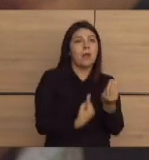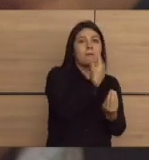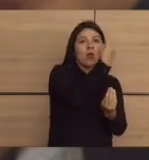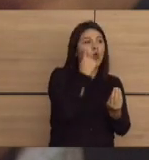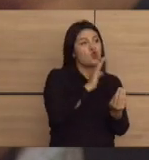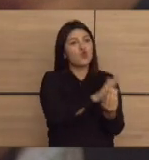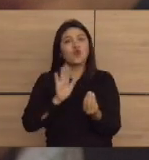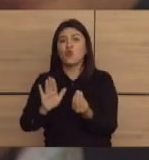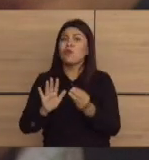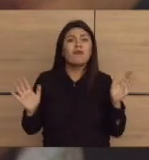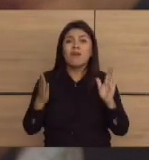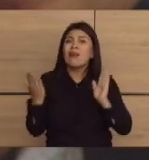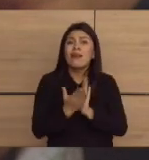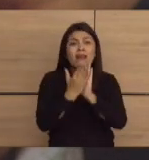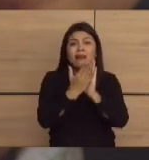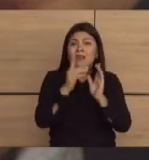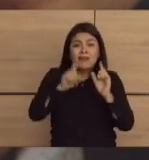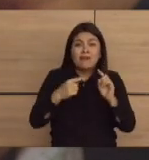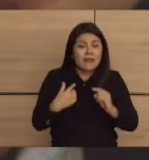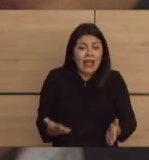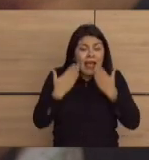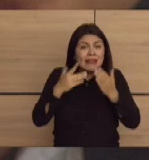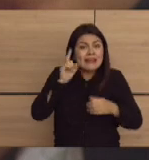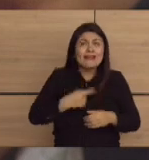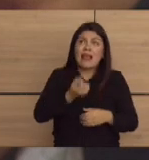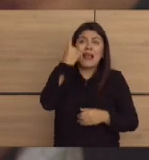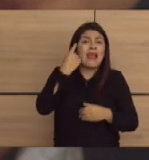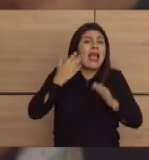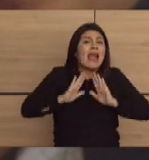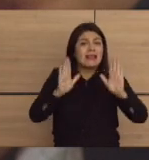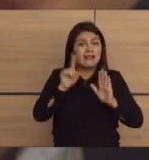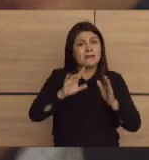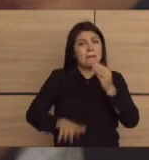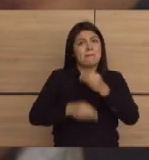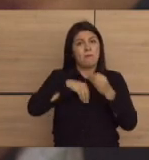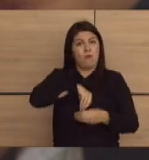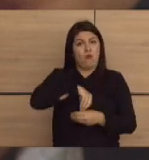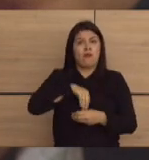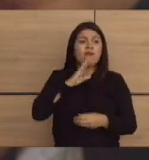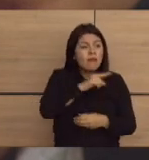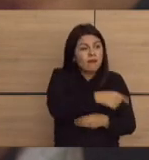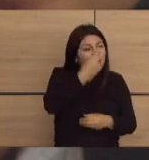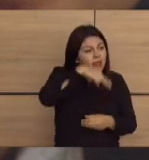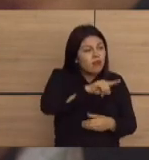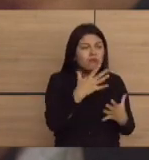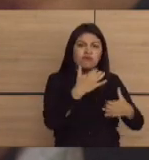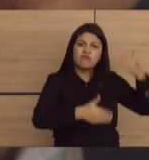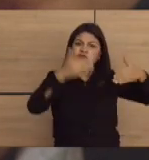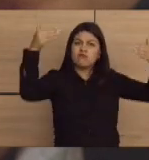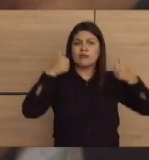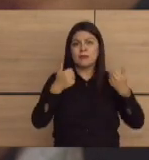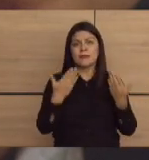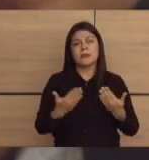Avanzar en la educación es sentido común, pero además es un deber moral por el bien de nuestros hijos. Yo los